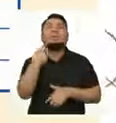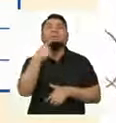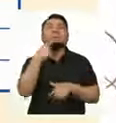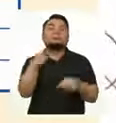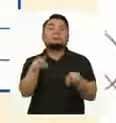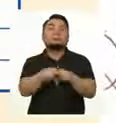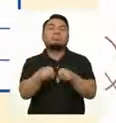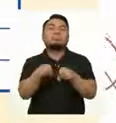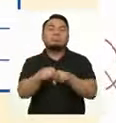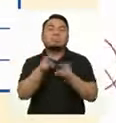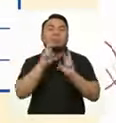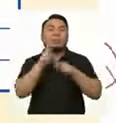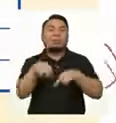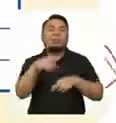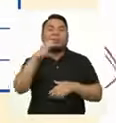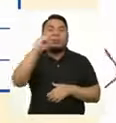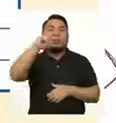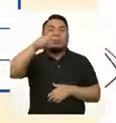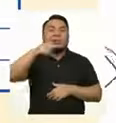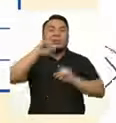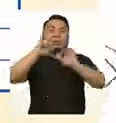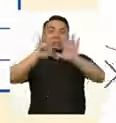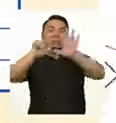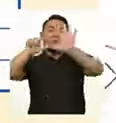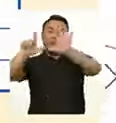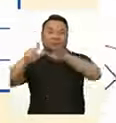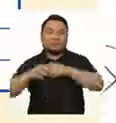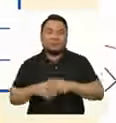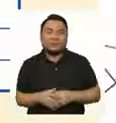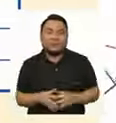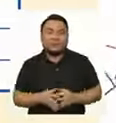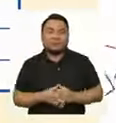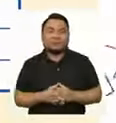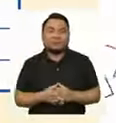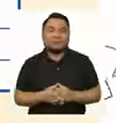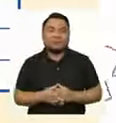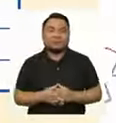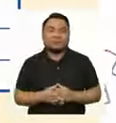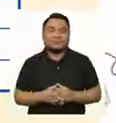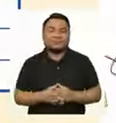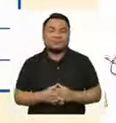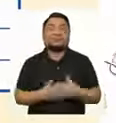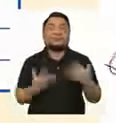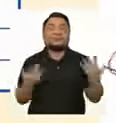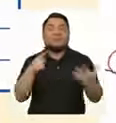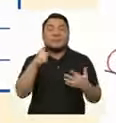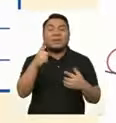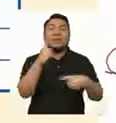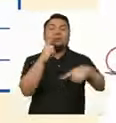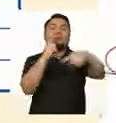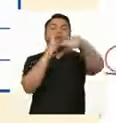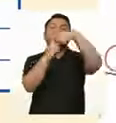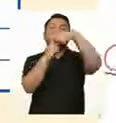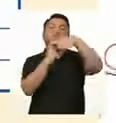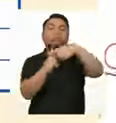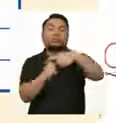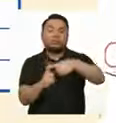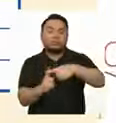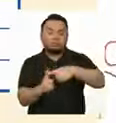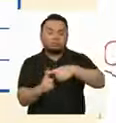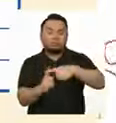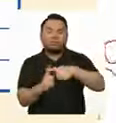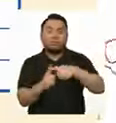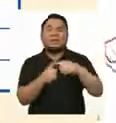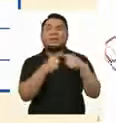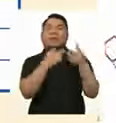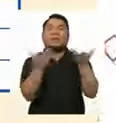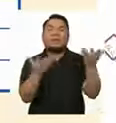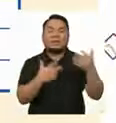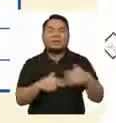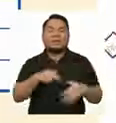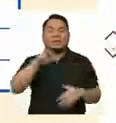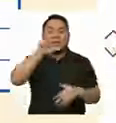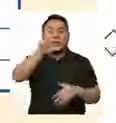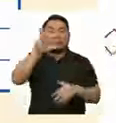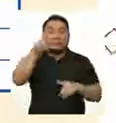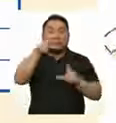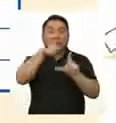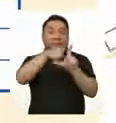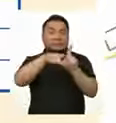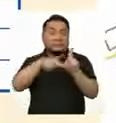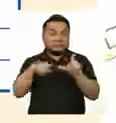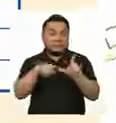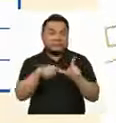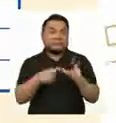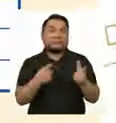como resultado 67 centésimos. Sumamos los valores obtenidos, 33